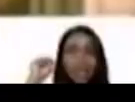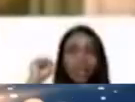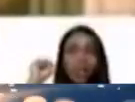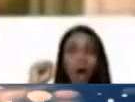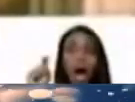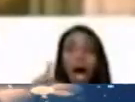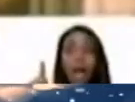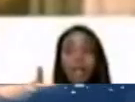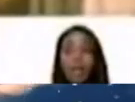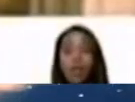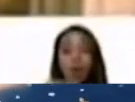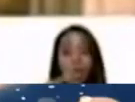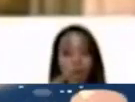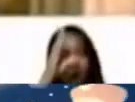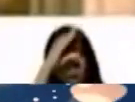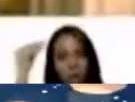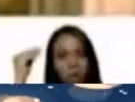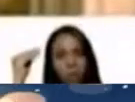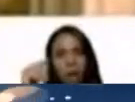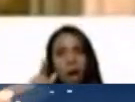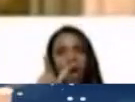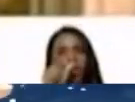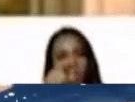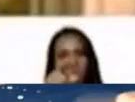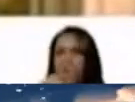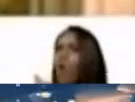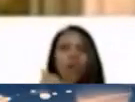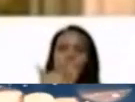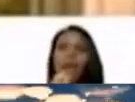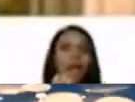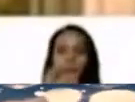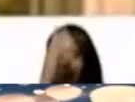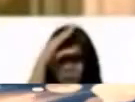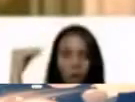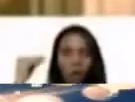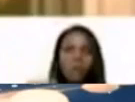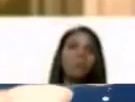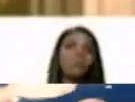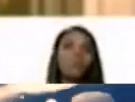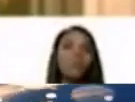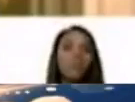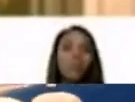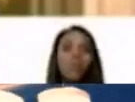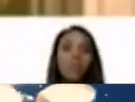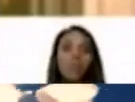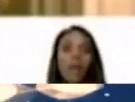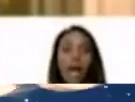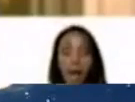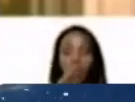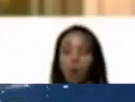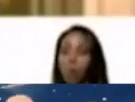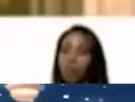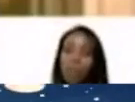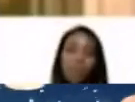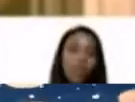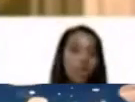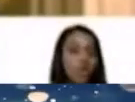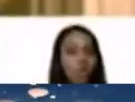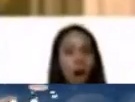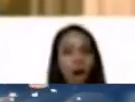bien, bien, pero por lo menos cambien las figuritas. No, ellos les gusta, por eso es que tienen a Luis Ortega, por eso es que